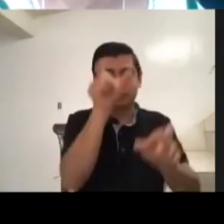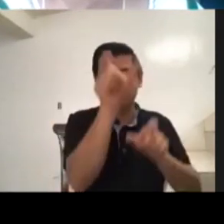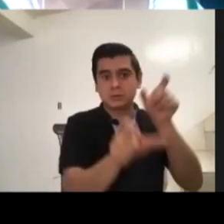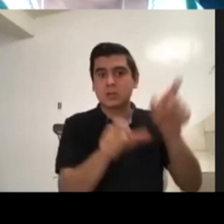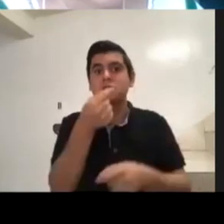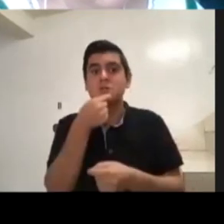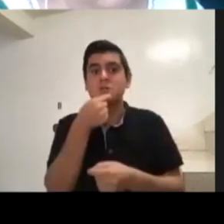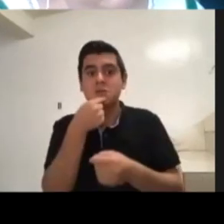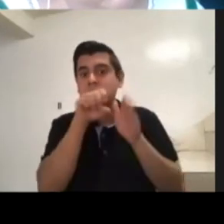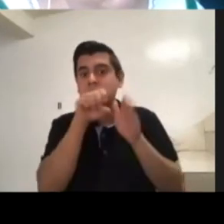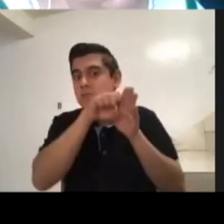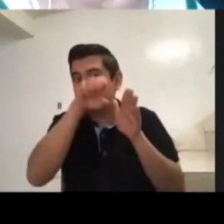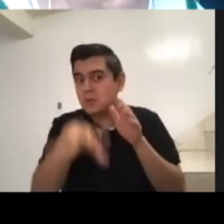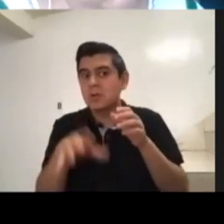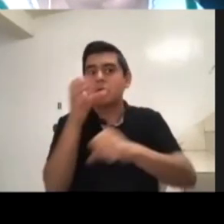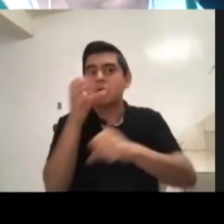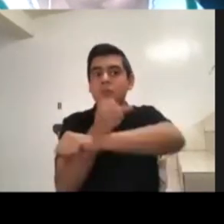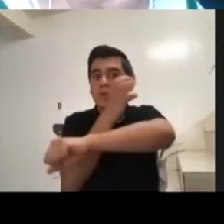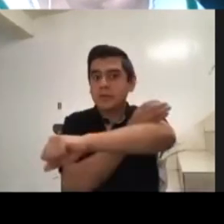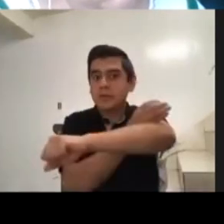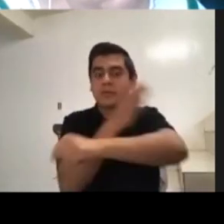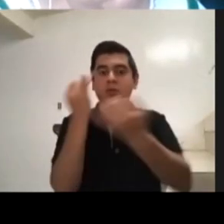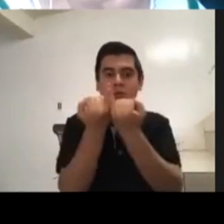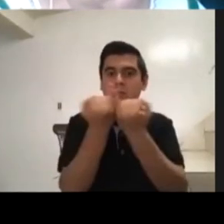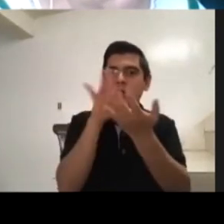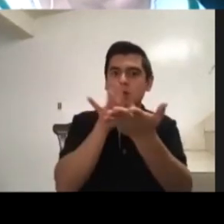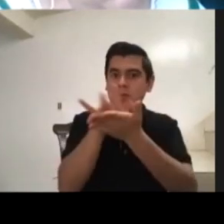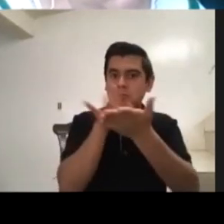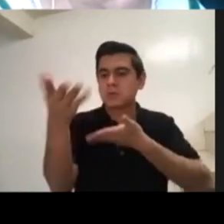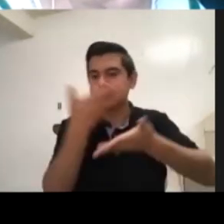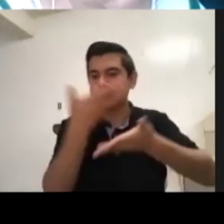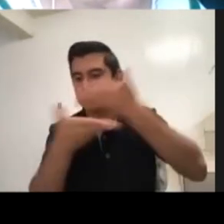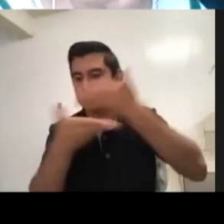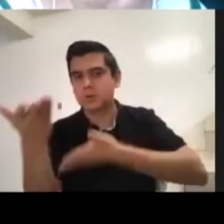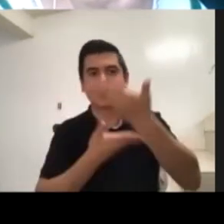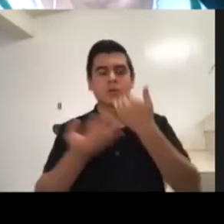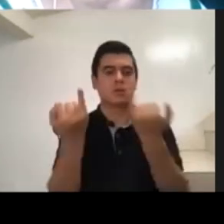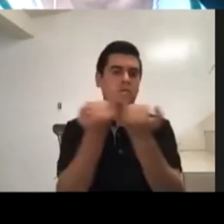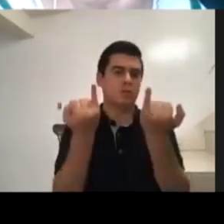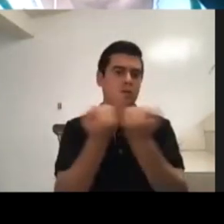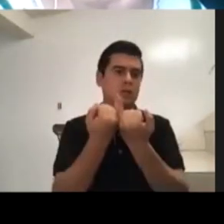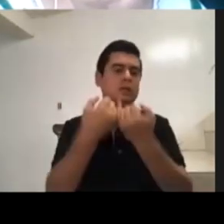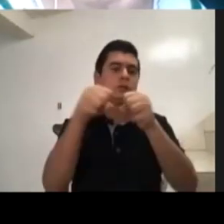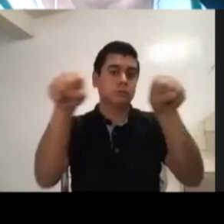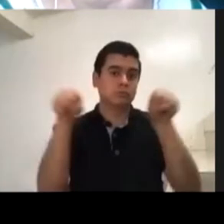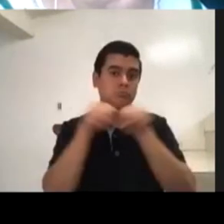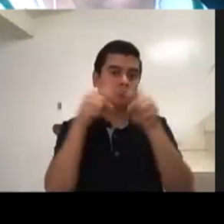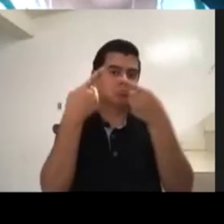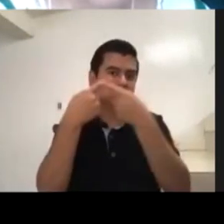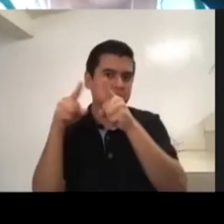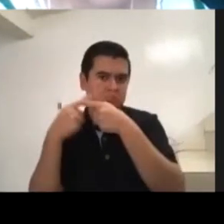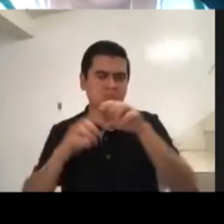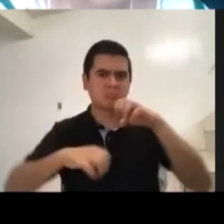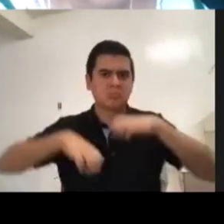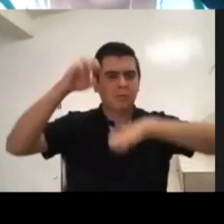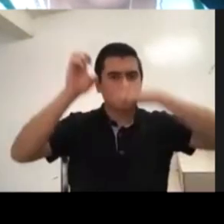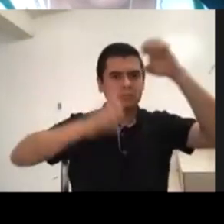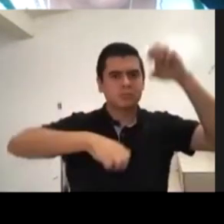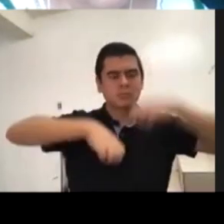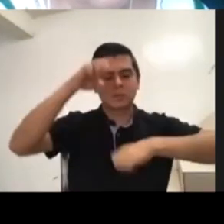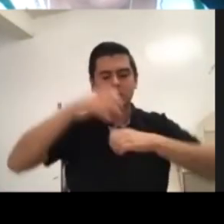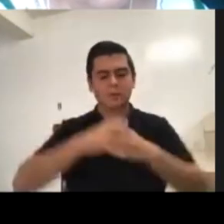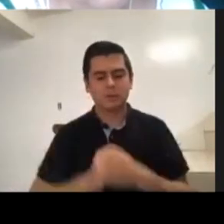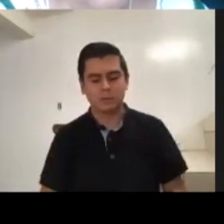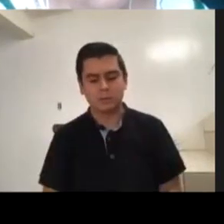compañeros, como se hace en las aulas multigrado, que seguramente Fernando hablará de ello, ¿no? Y